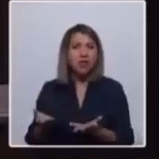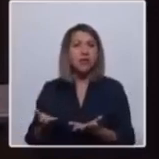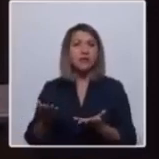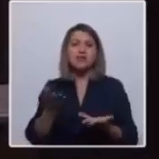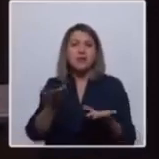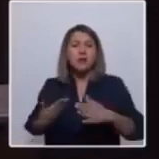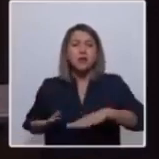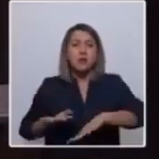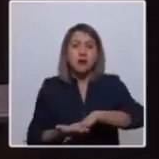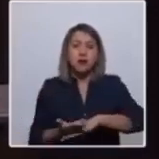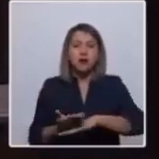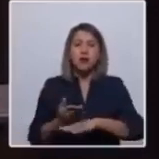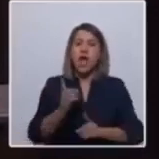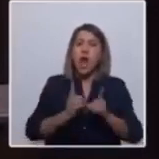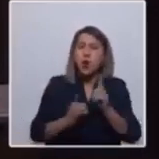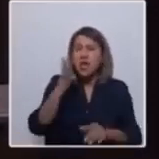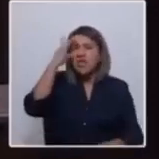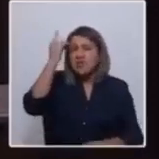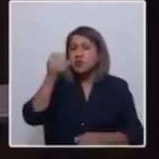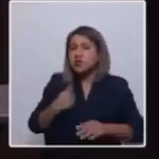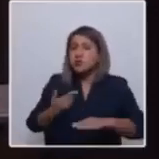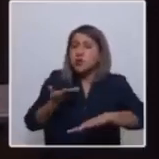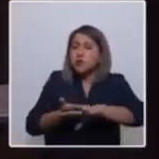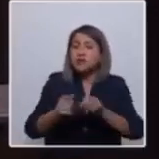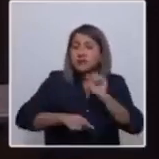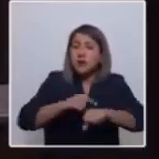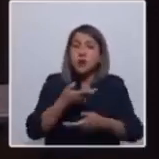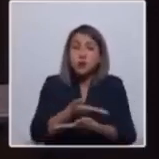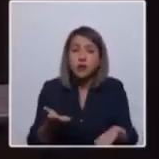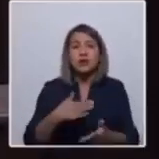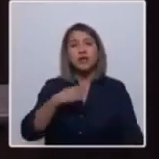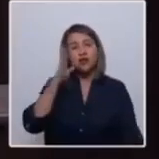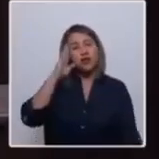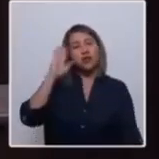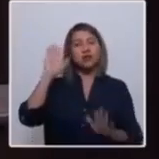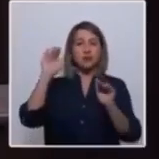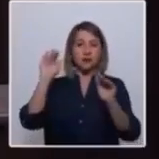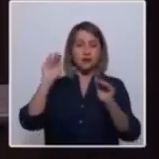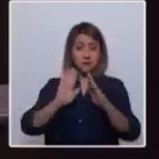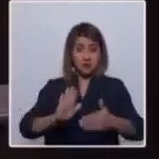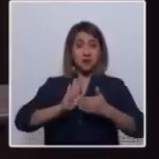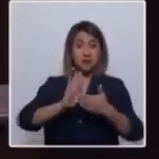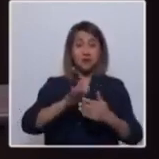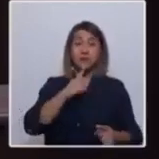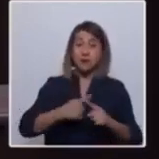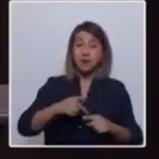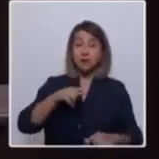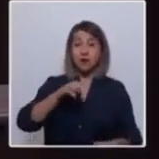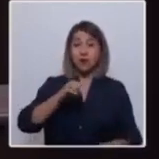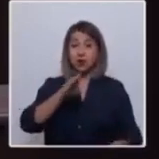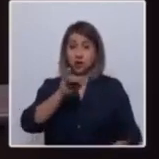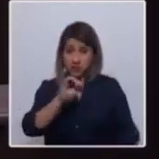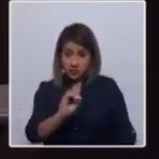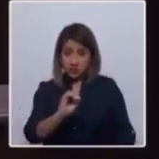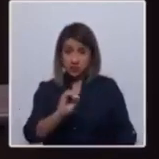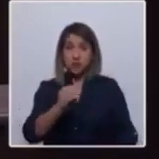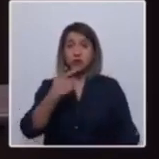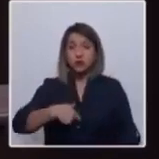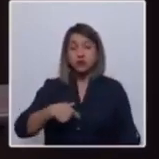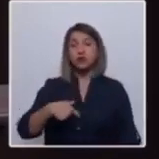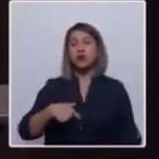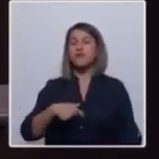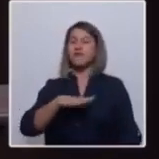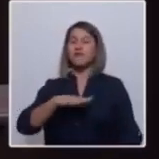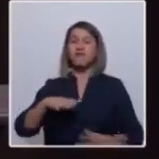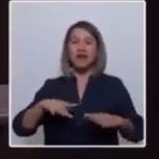en recoger algunas de las ideas que propusimos, me quiero despedir presentándome. Me llamo Rocío Cantuarias. Soy feliz de ser